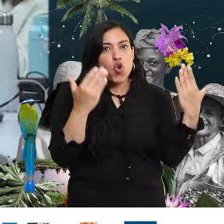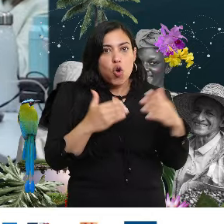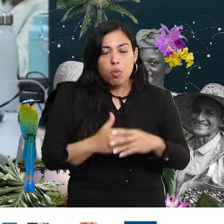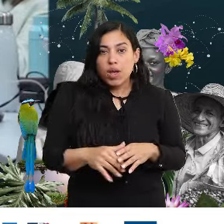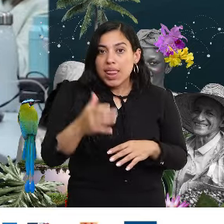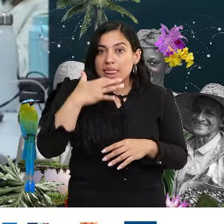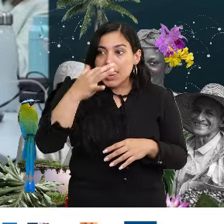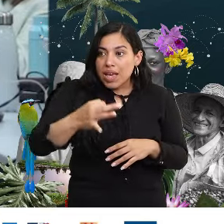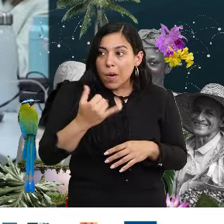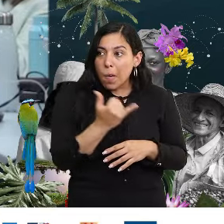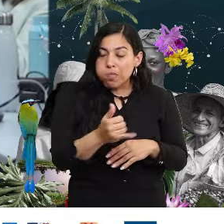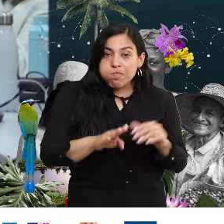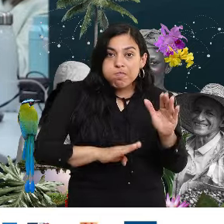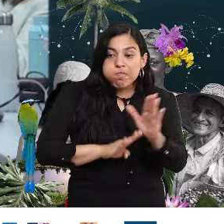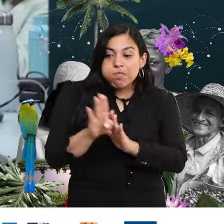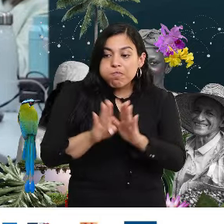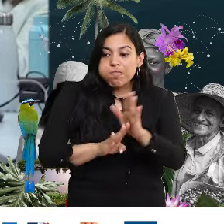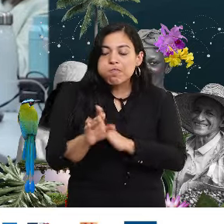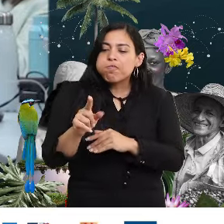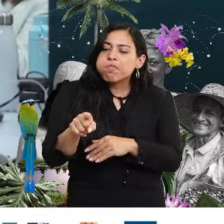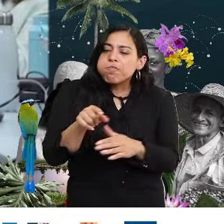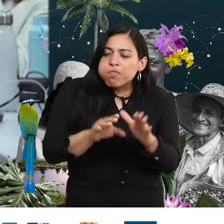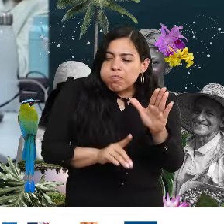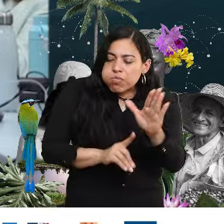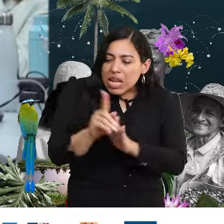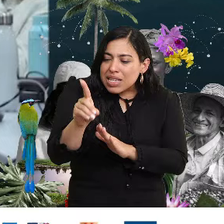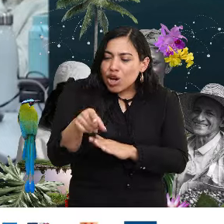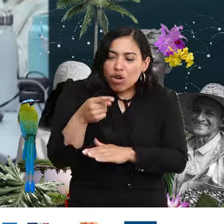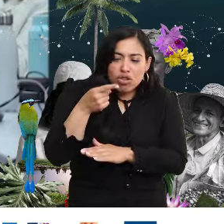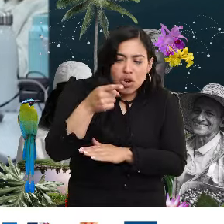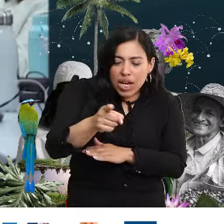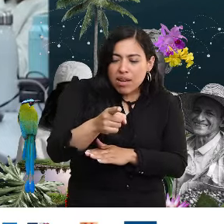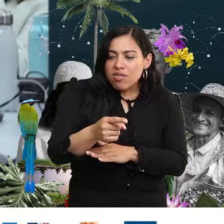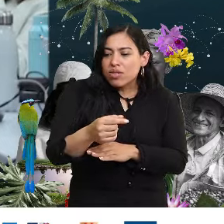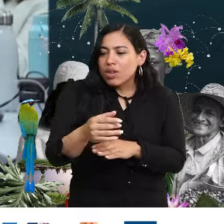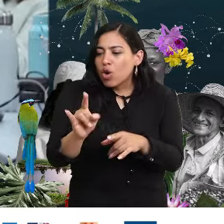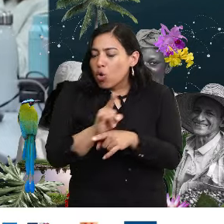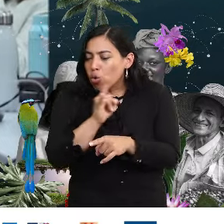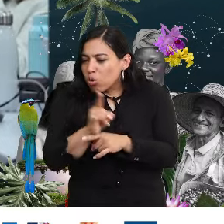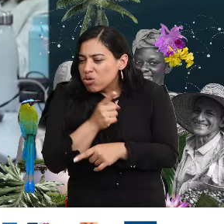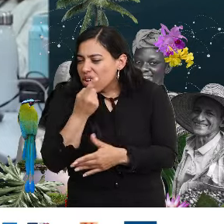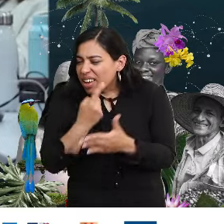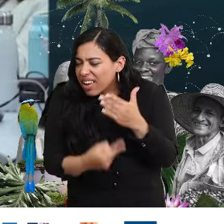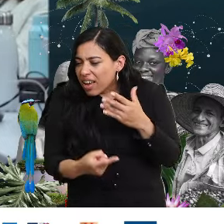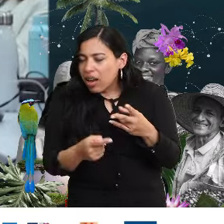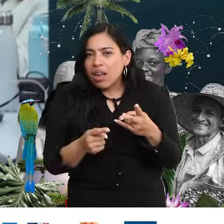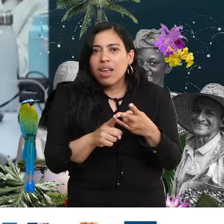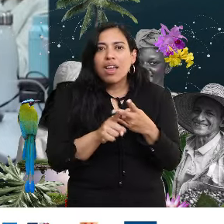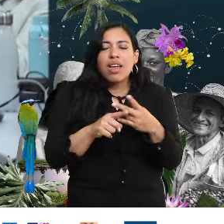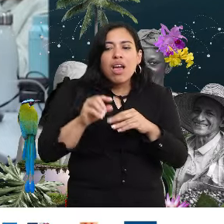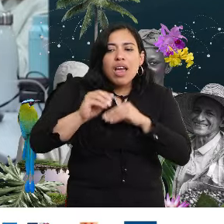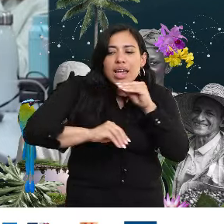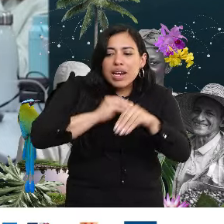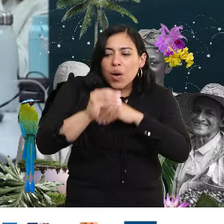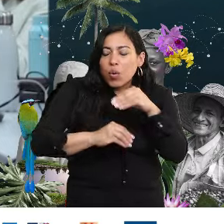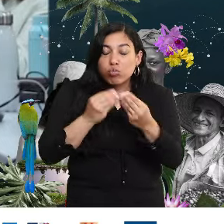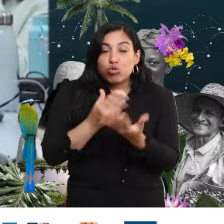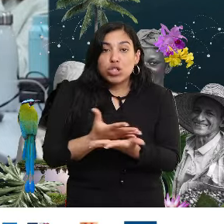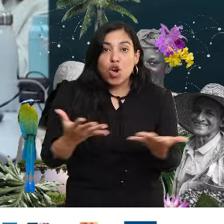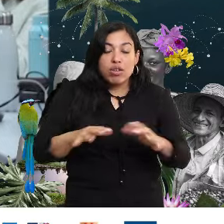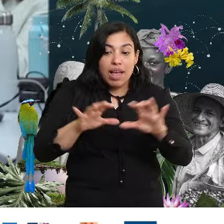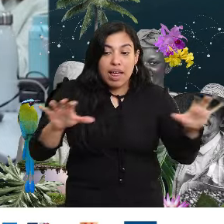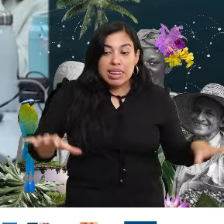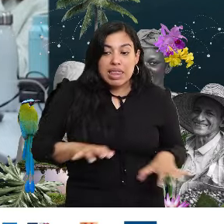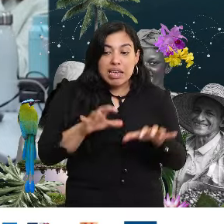tal y como está, debemos mirar lo que está implicando el consumo excesivo, que está implicando la elaboración de muchas